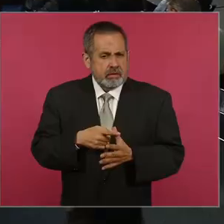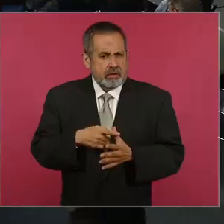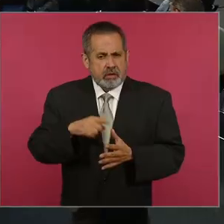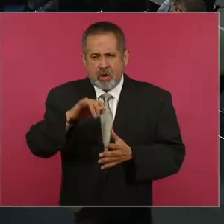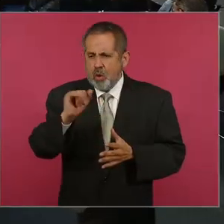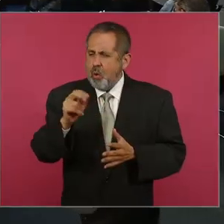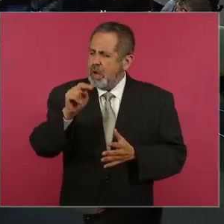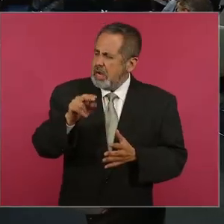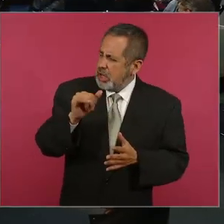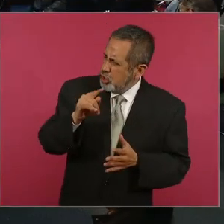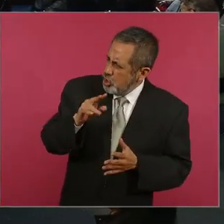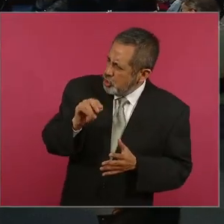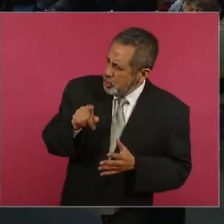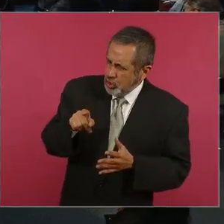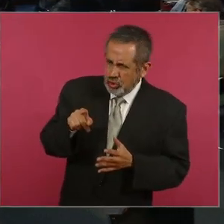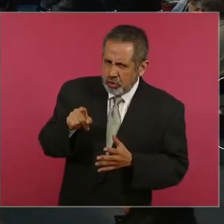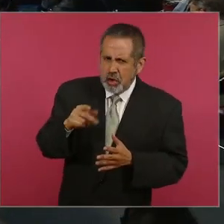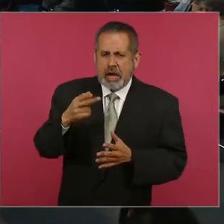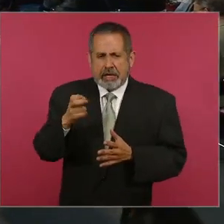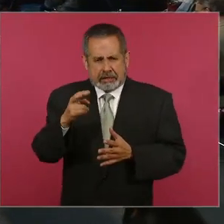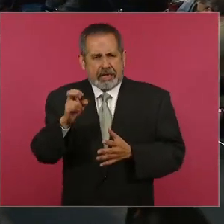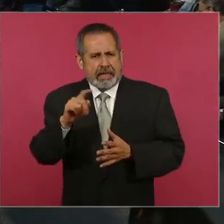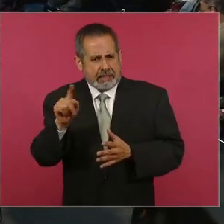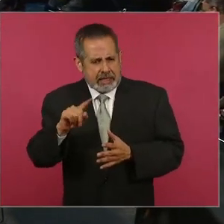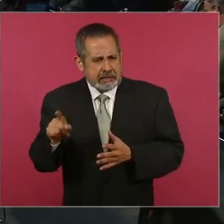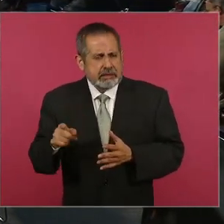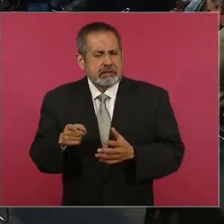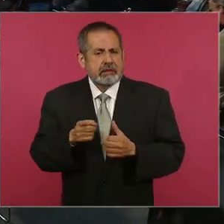Juan Antonio Hernández,